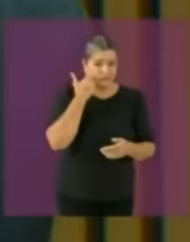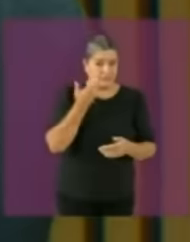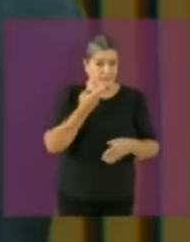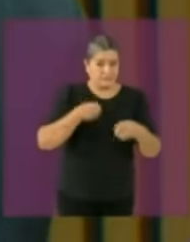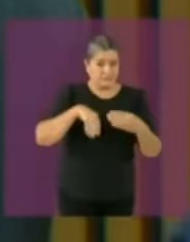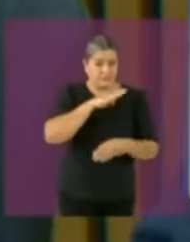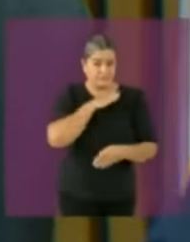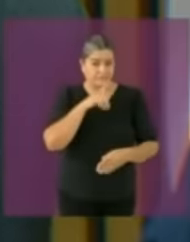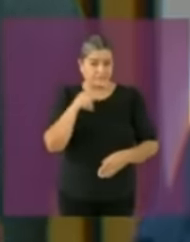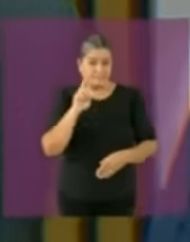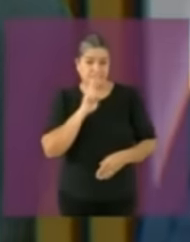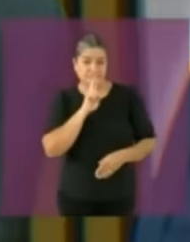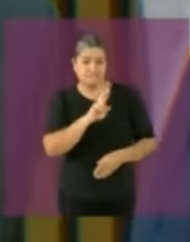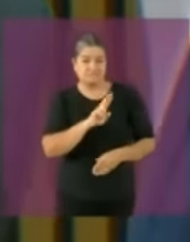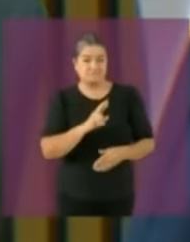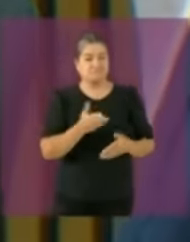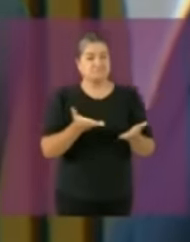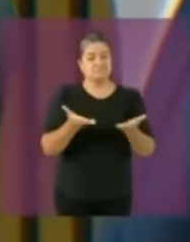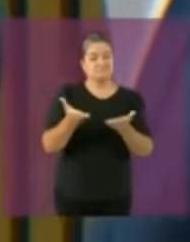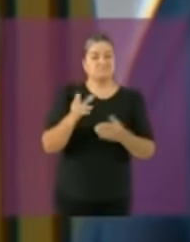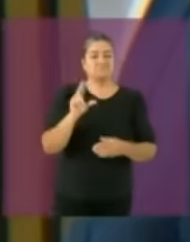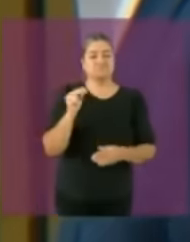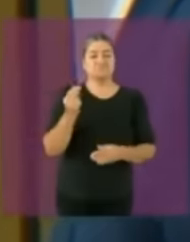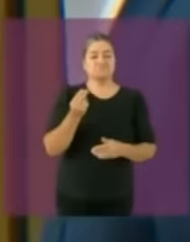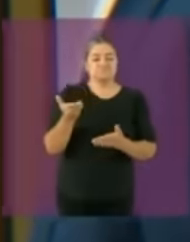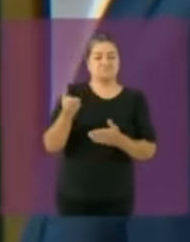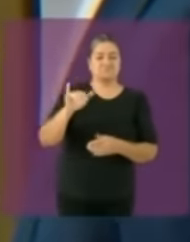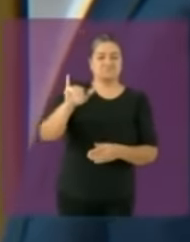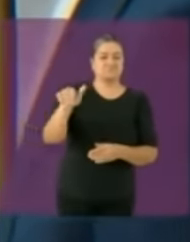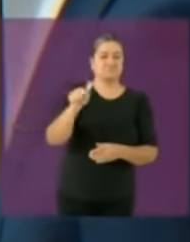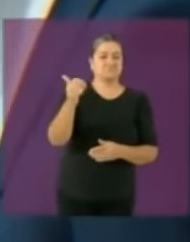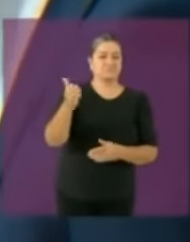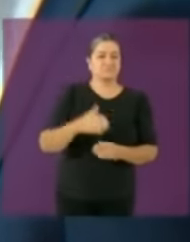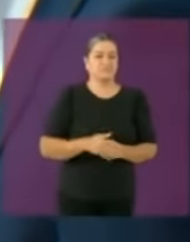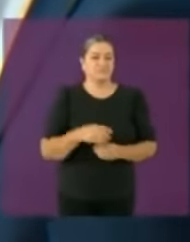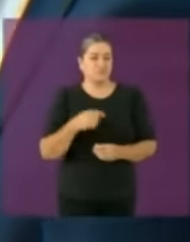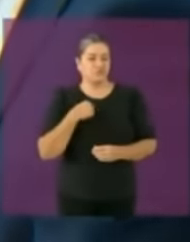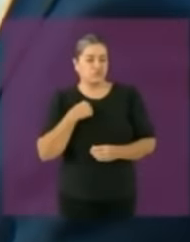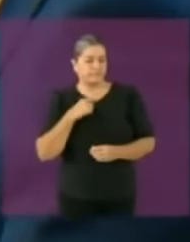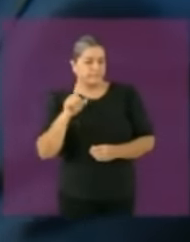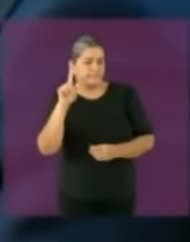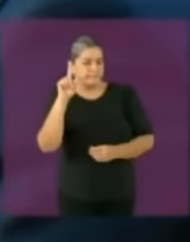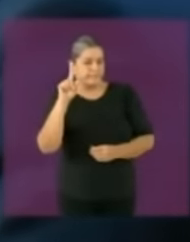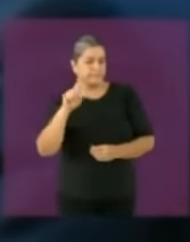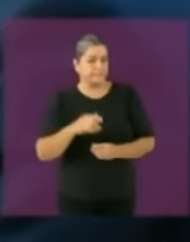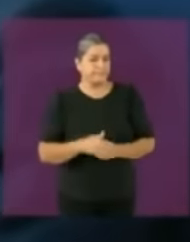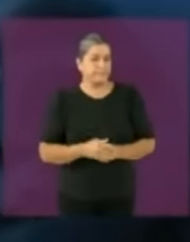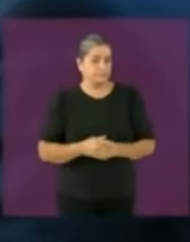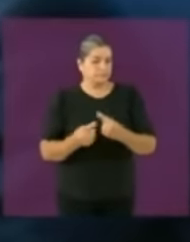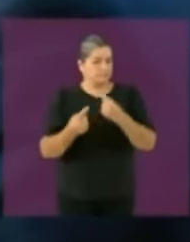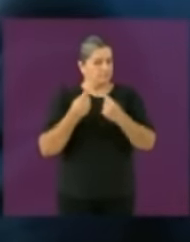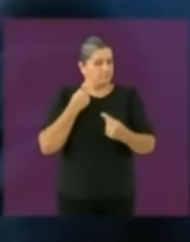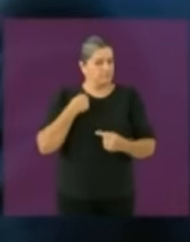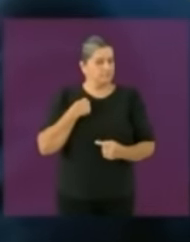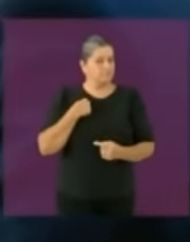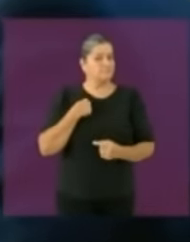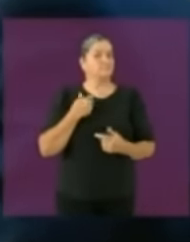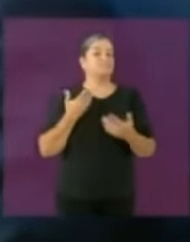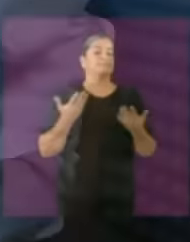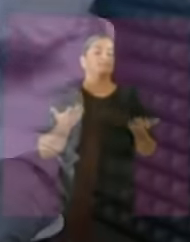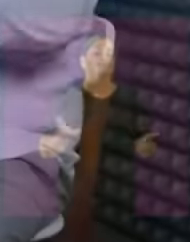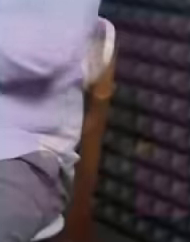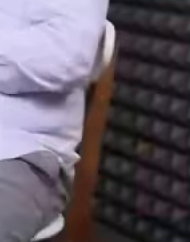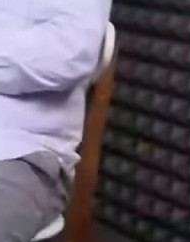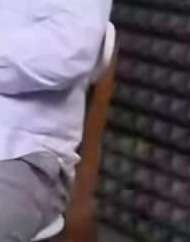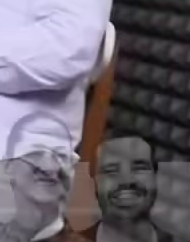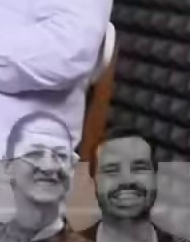indígena? Pues es exactamente como su mismo discurso, Álvaro, el huipil. O sea, lo saca, es como todo su discurso, que lo saca en